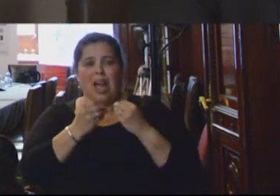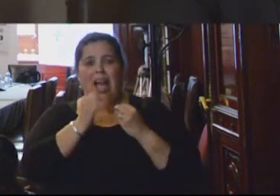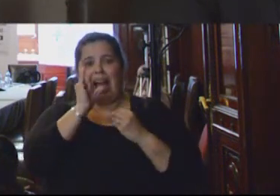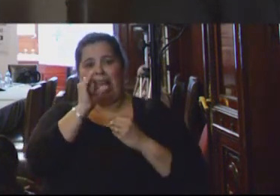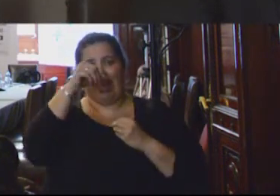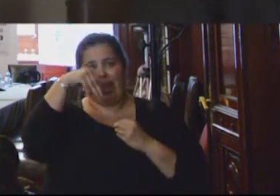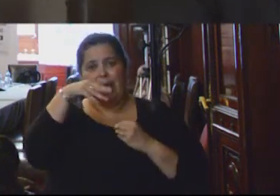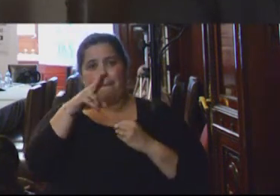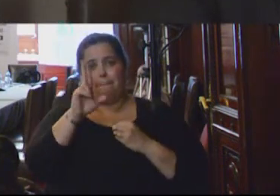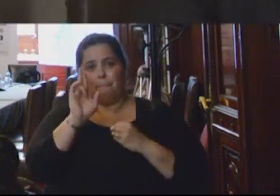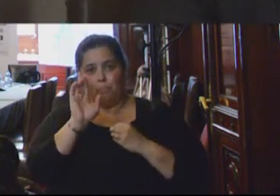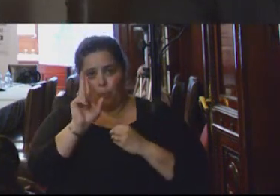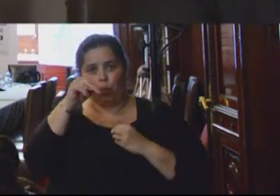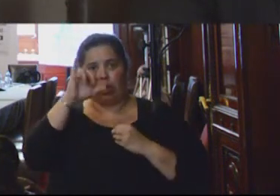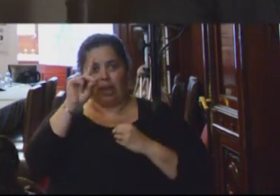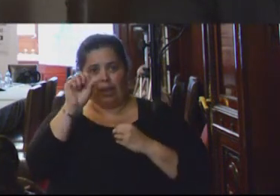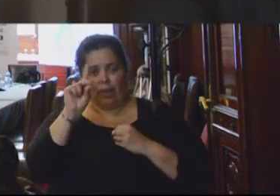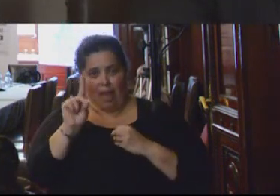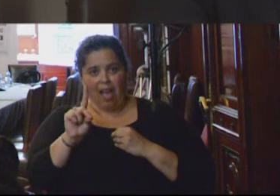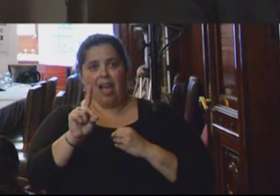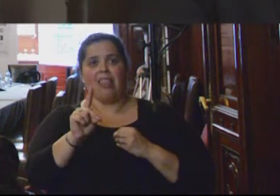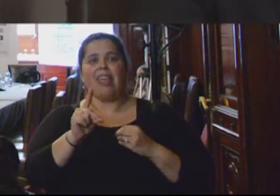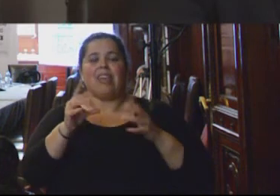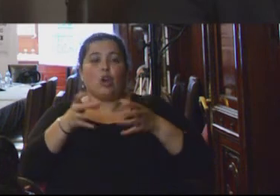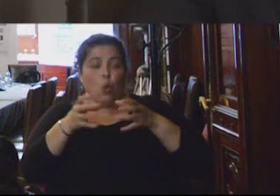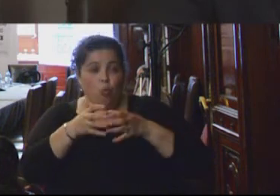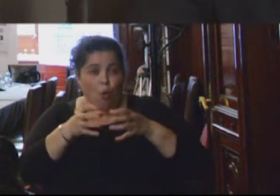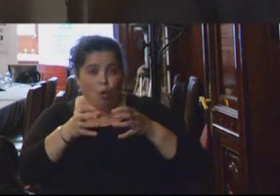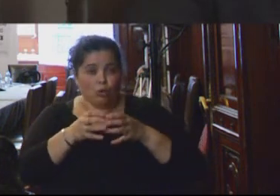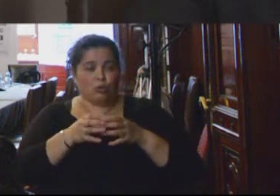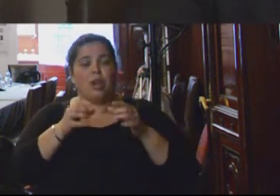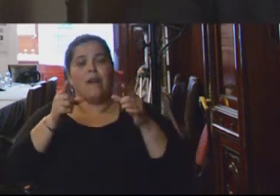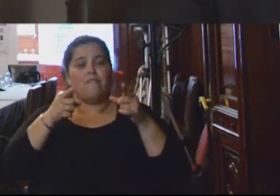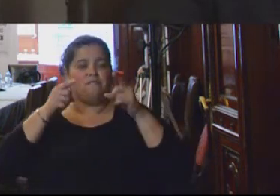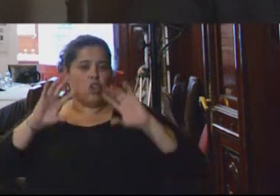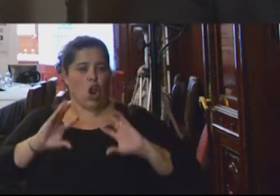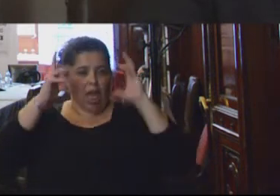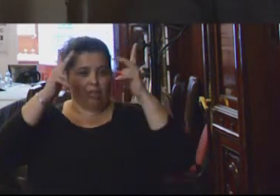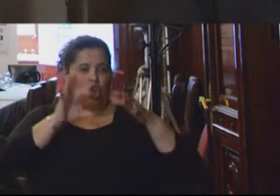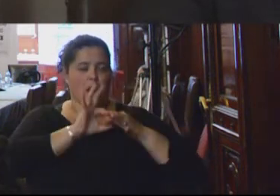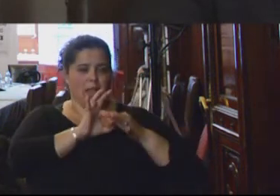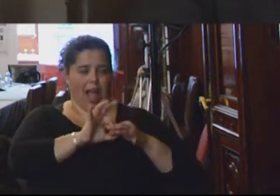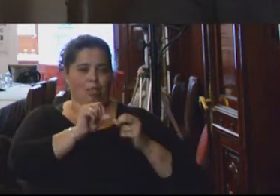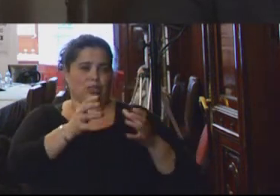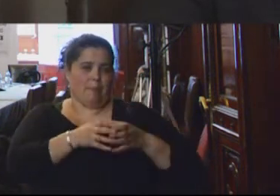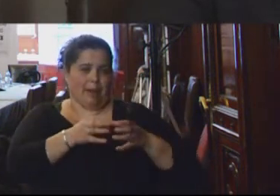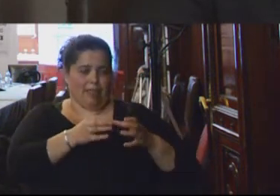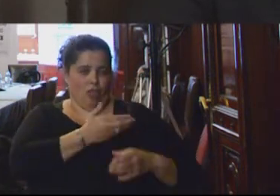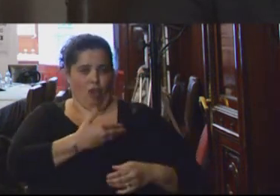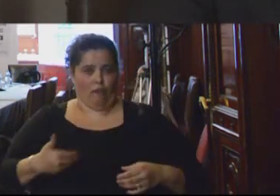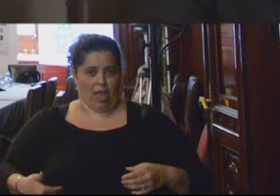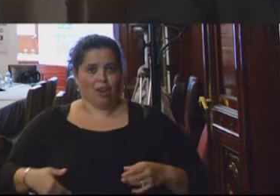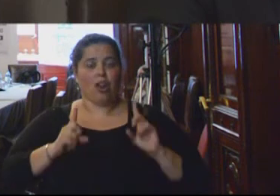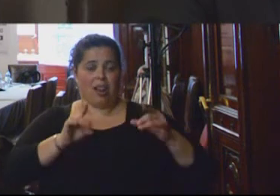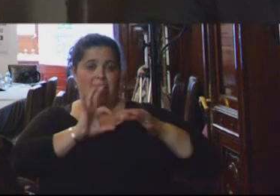grupos violentos ligados al partido de gobierno, especialmente vinculados al ahora encarcelado